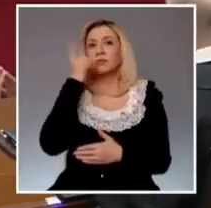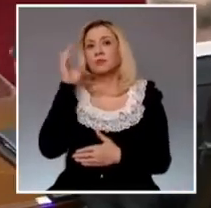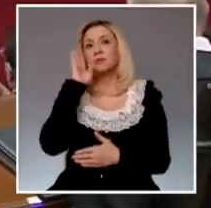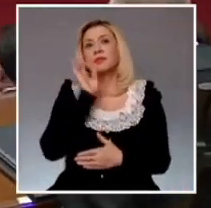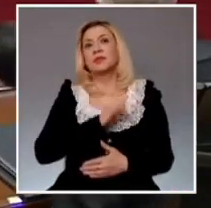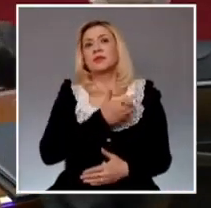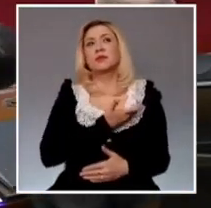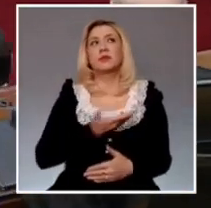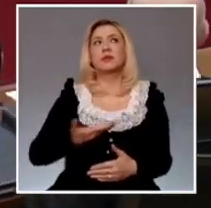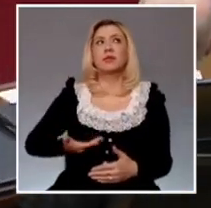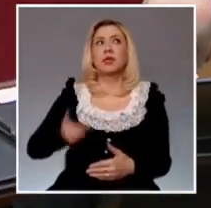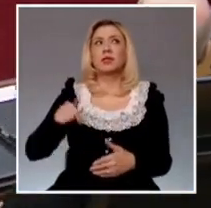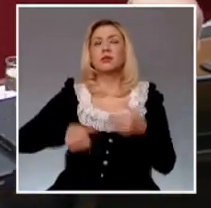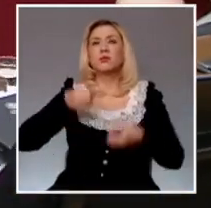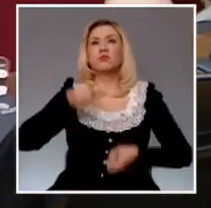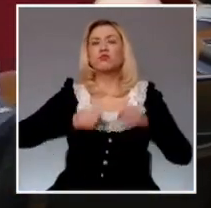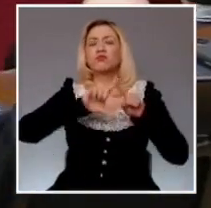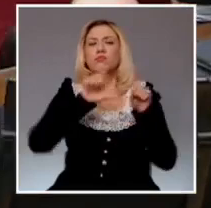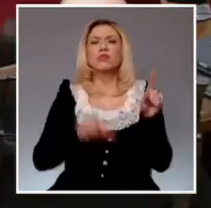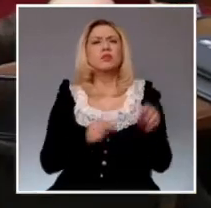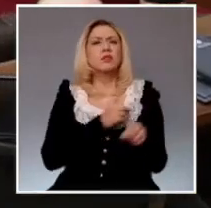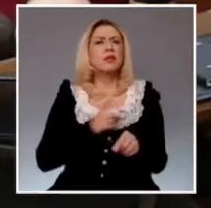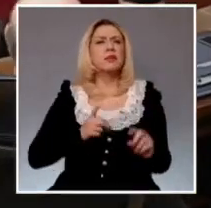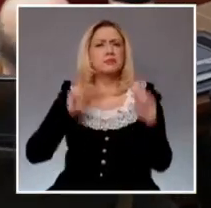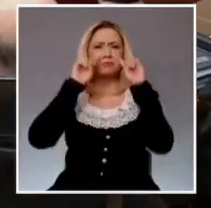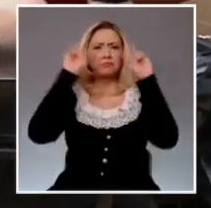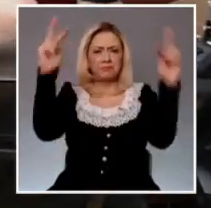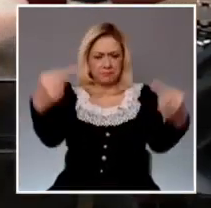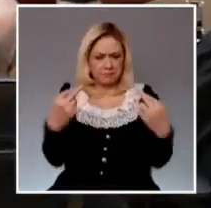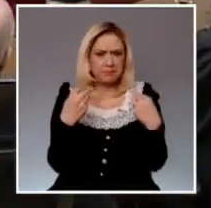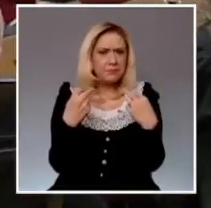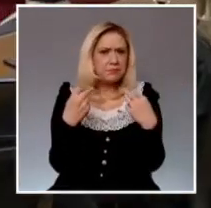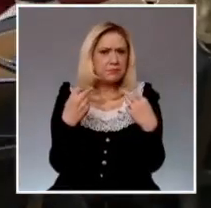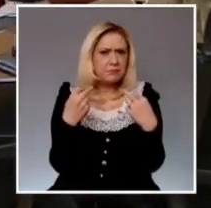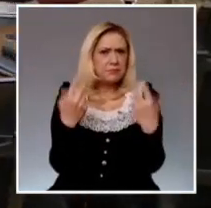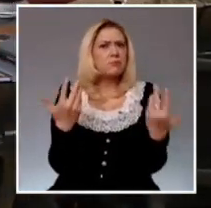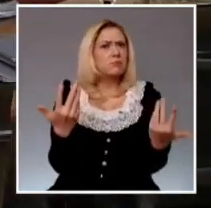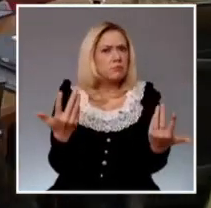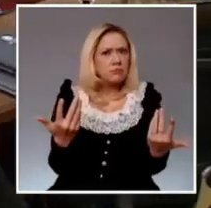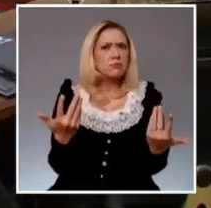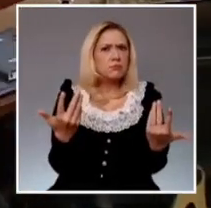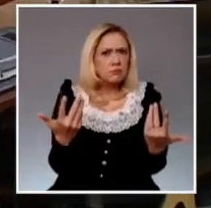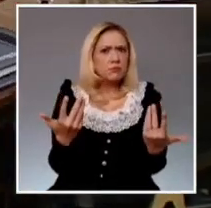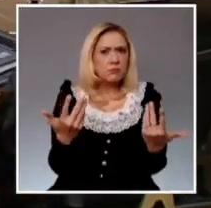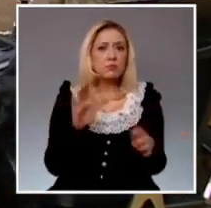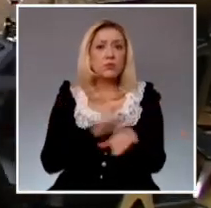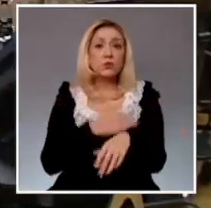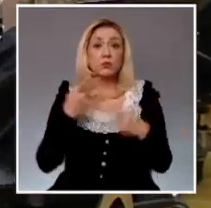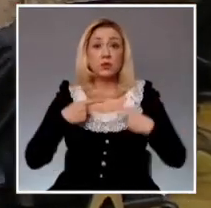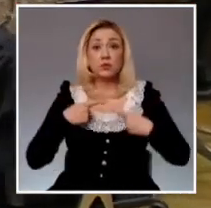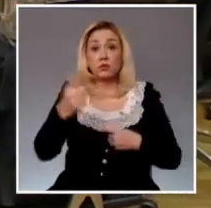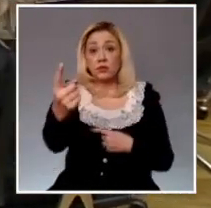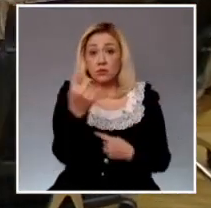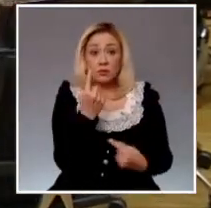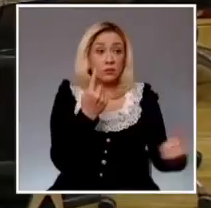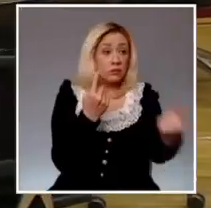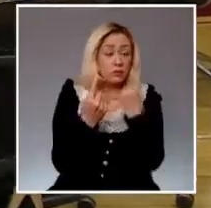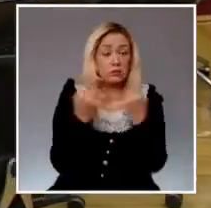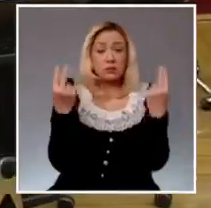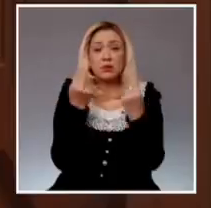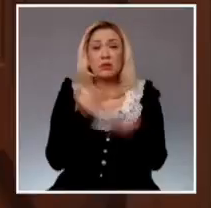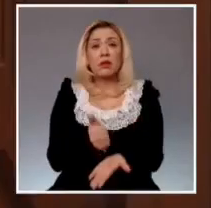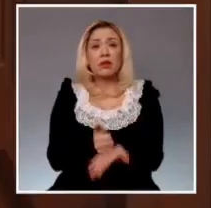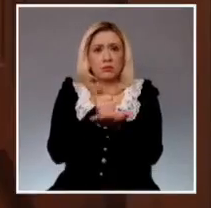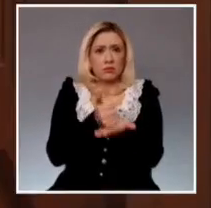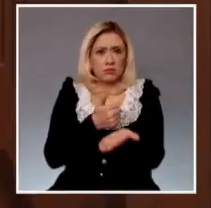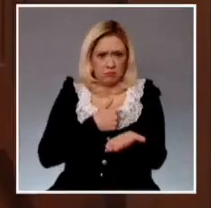incentivar la autocrítica, pues es su deber cumplir con las personas que acuden a este poder del Estado en busca de justicia. Agradeció